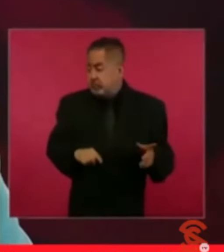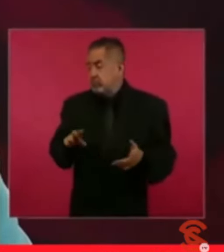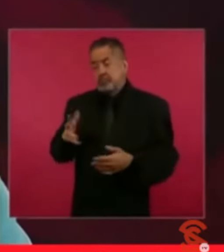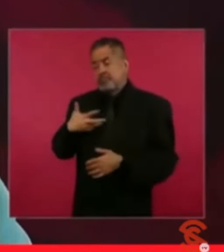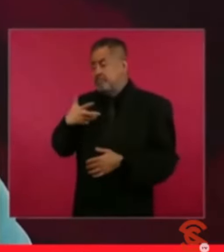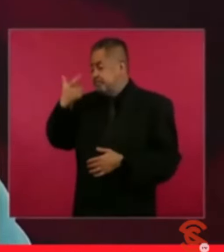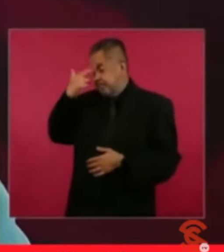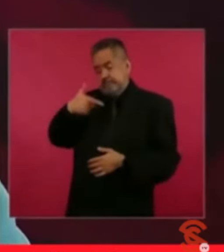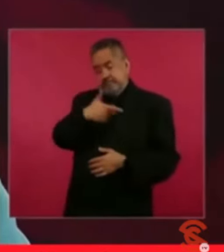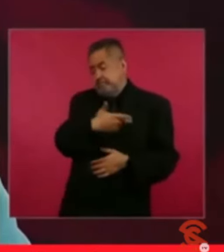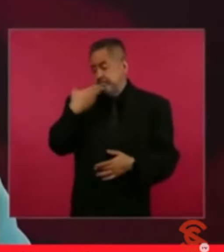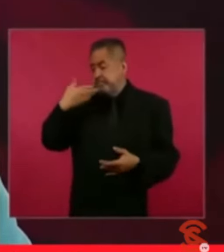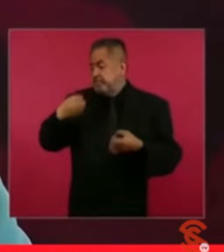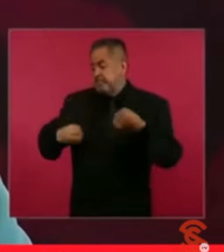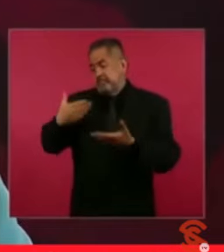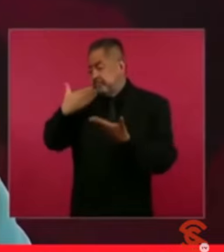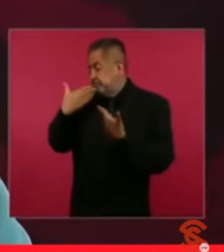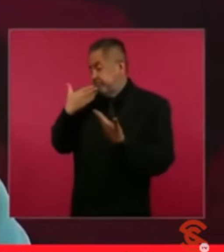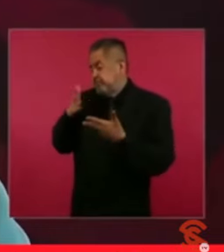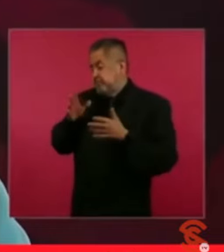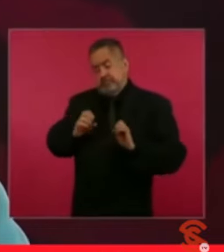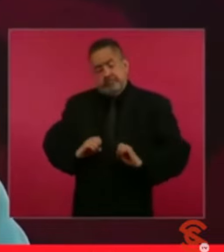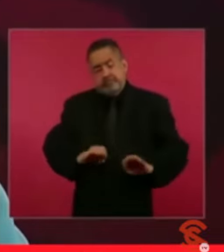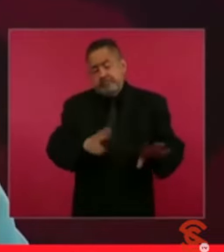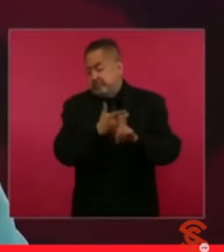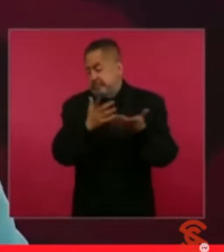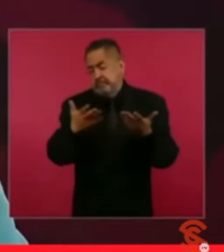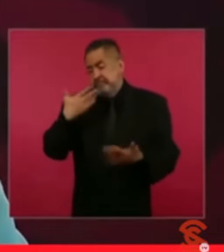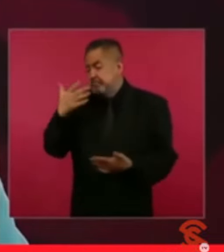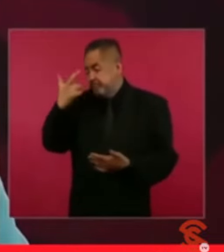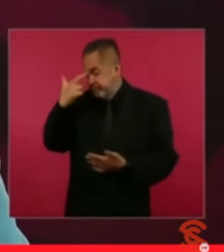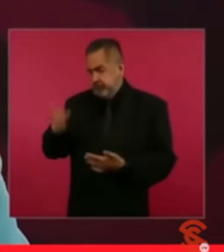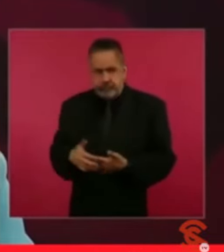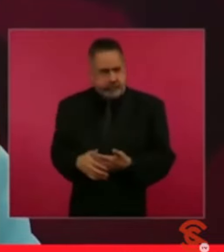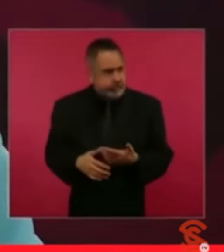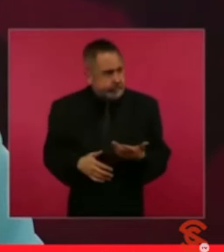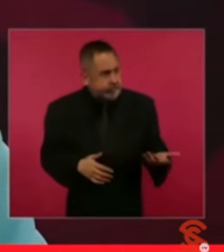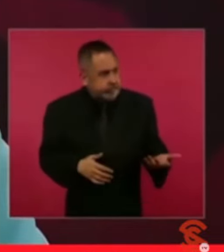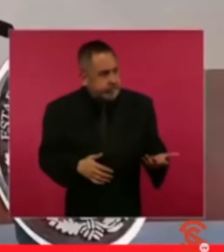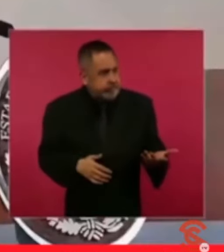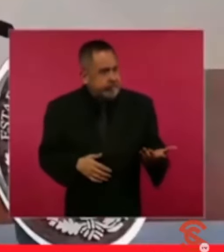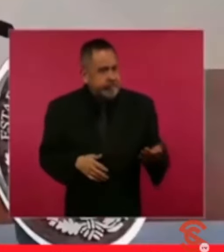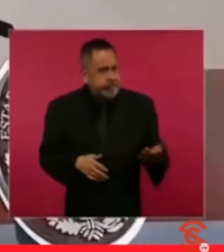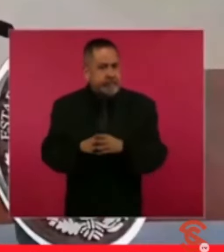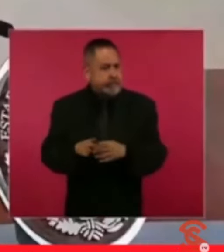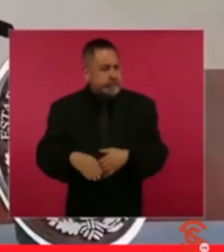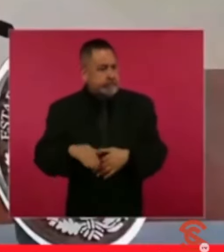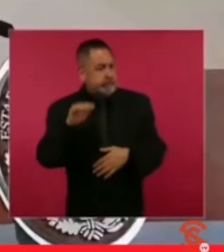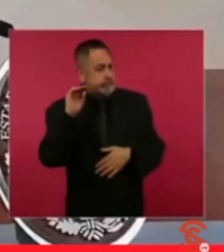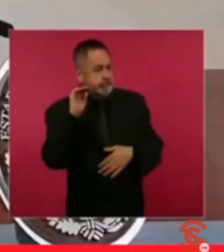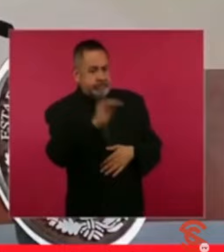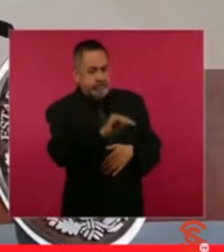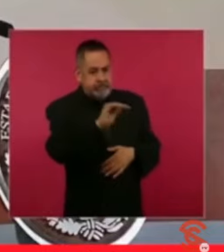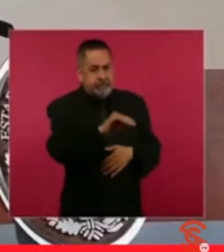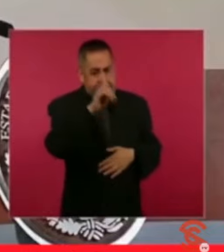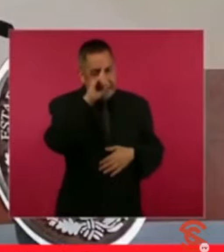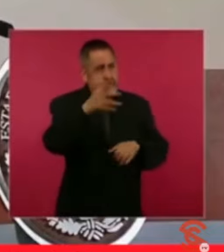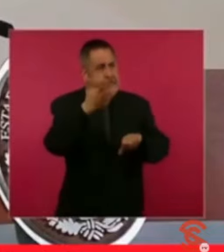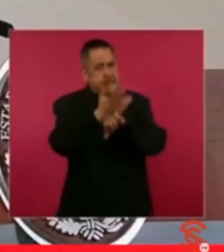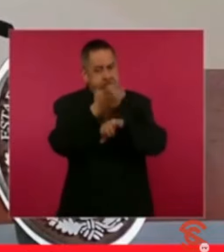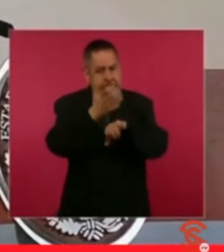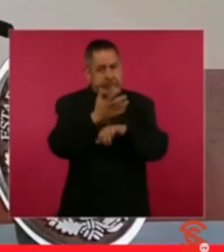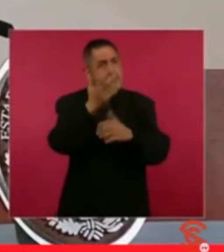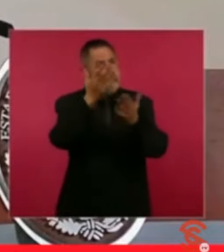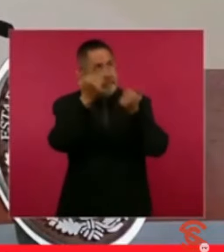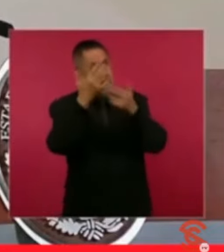actuar del juez. Paralelamente, se solicitó a las autoridades estadounidenses